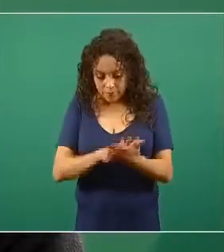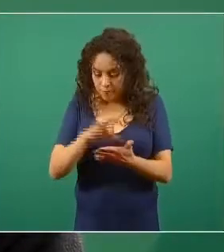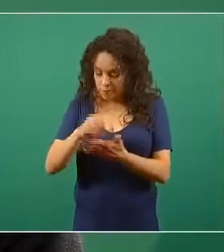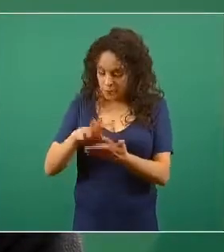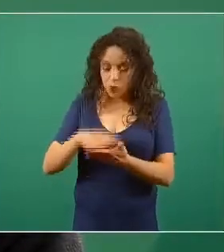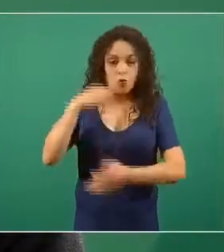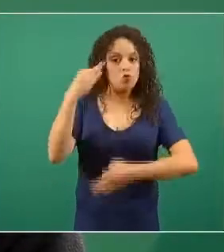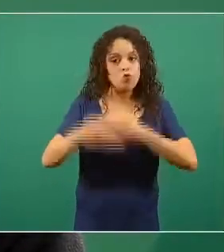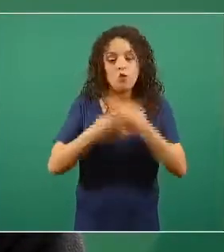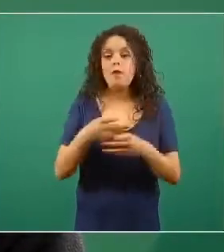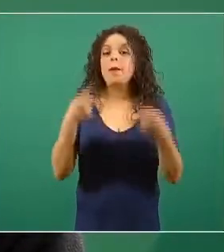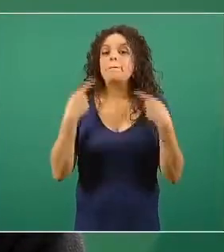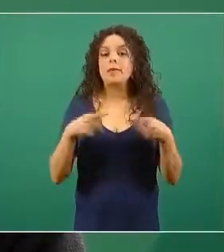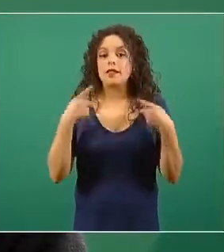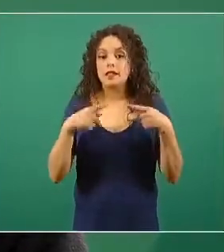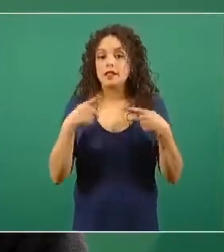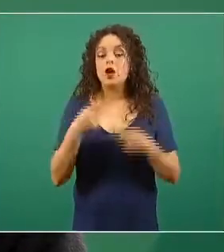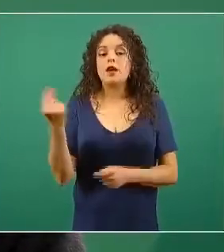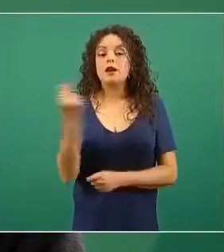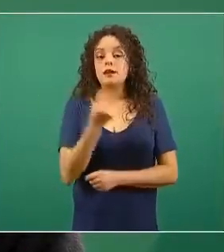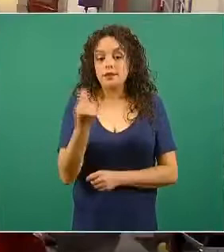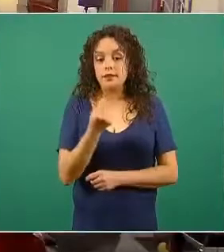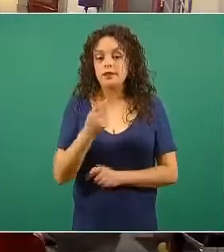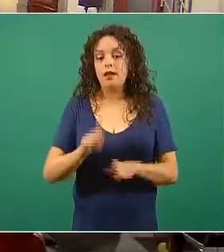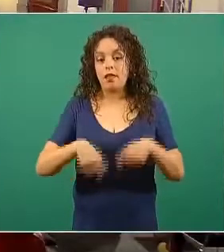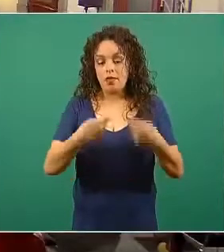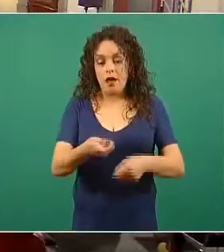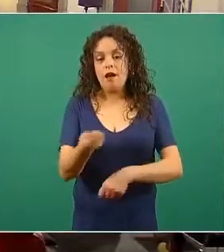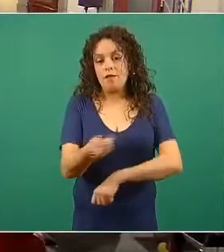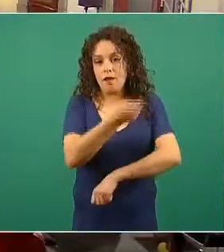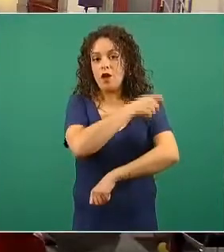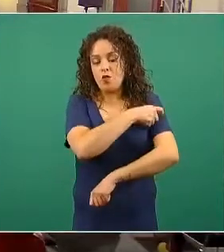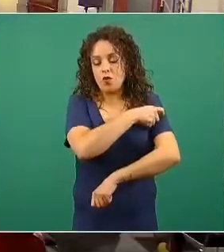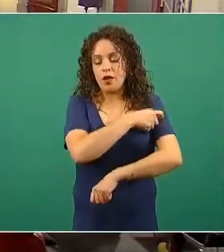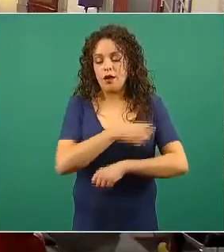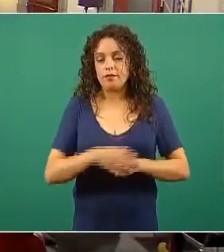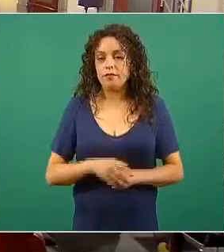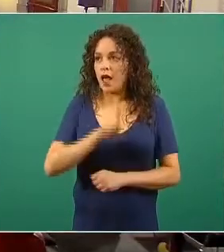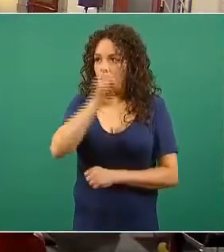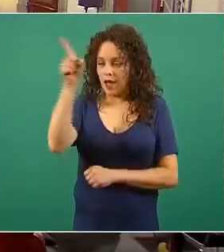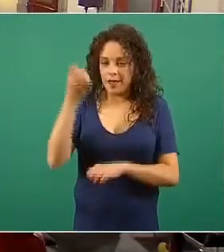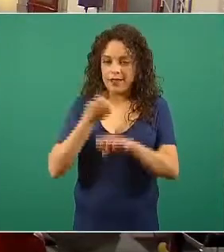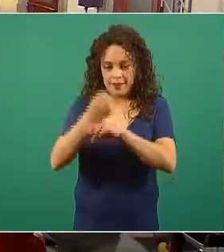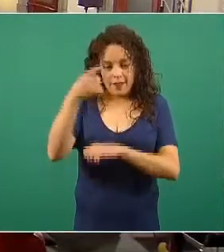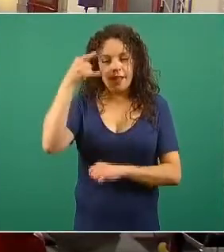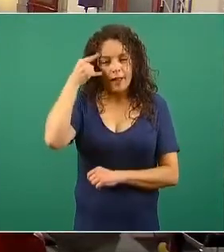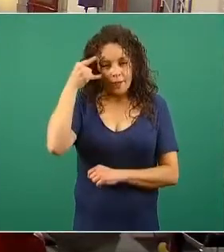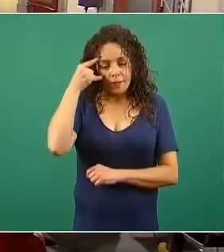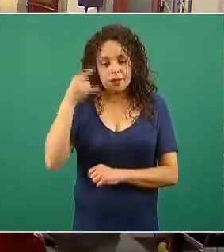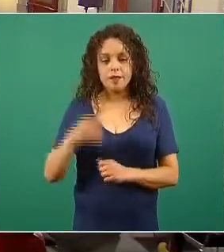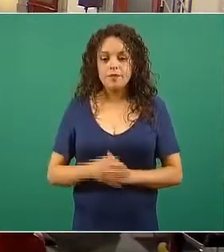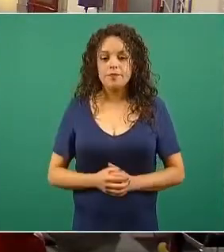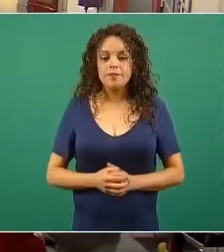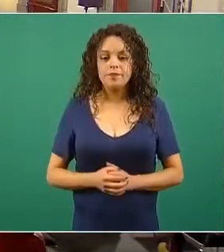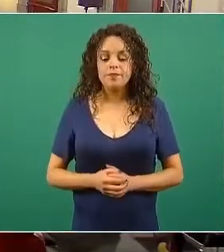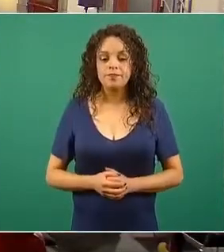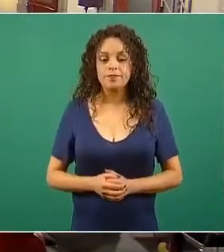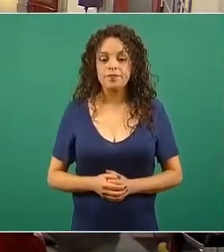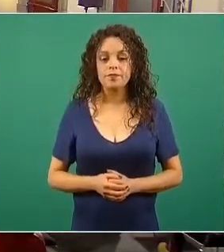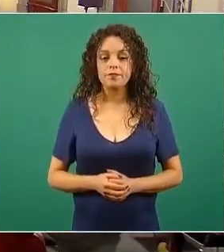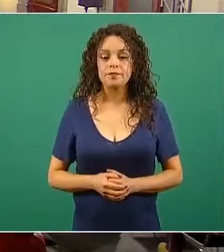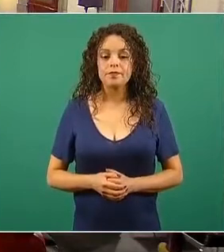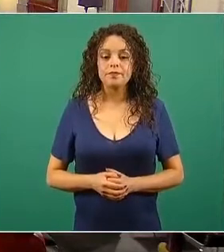las personas que requerirían ser vacunadas en Campeche. Incluye, como decía al